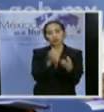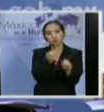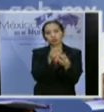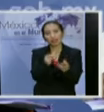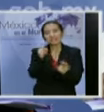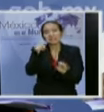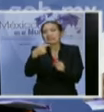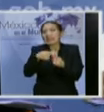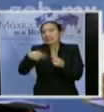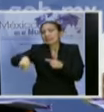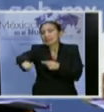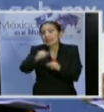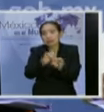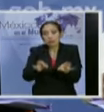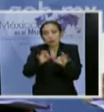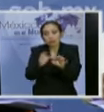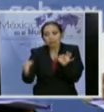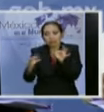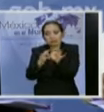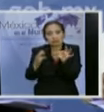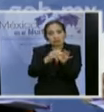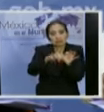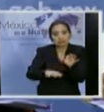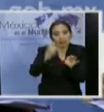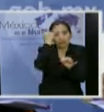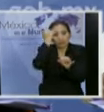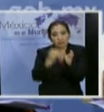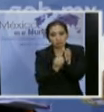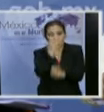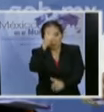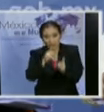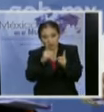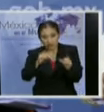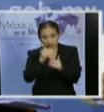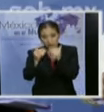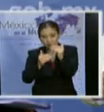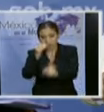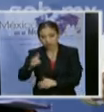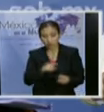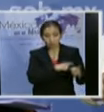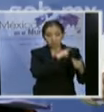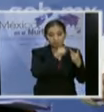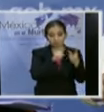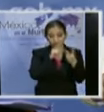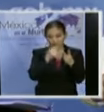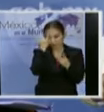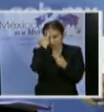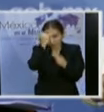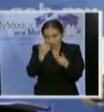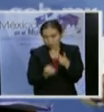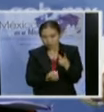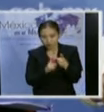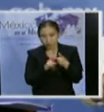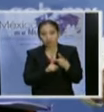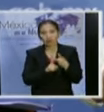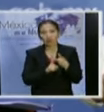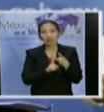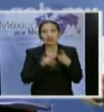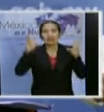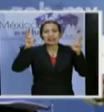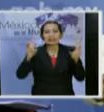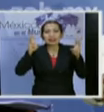quiénes son los actores estratégicos y claves en una idea nueva de desarrollo. Una segunda consideración es con